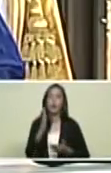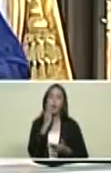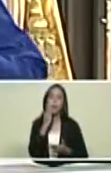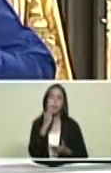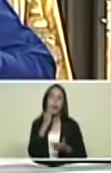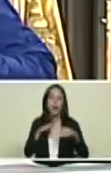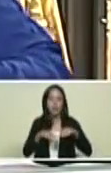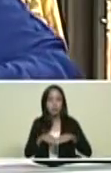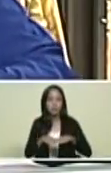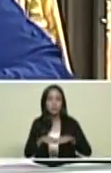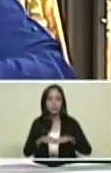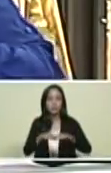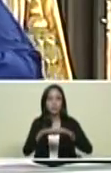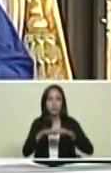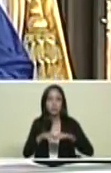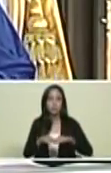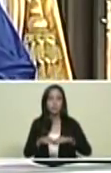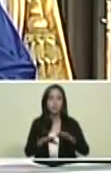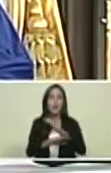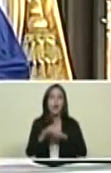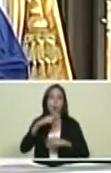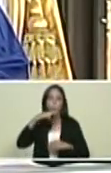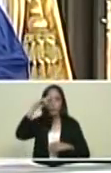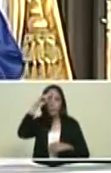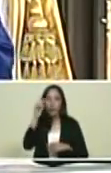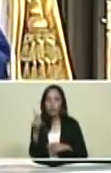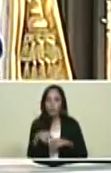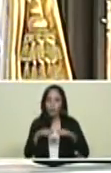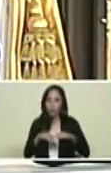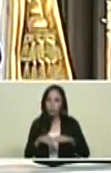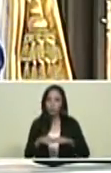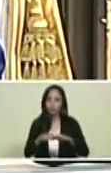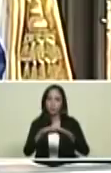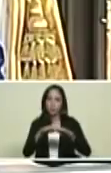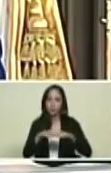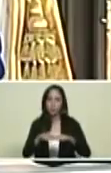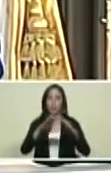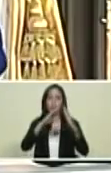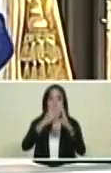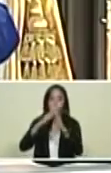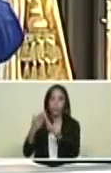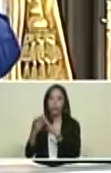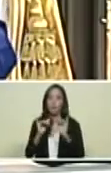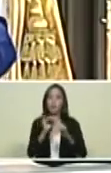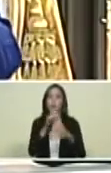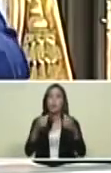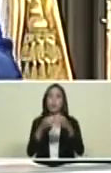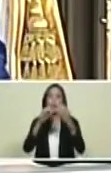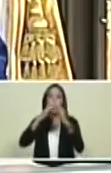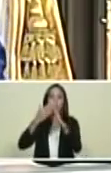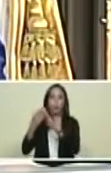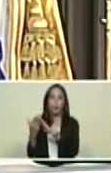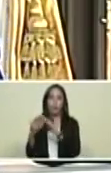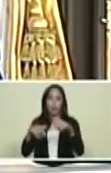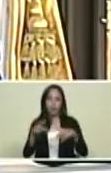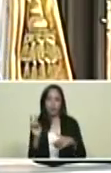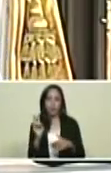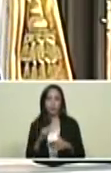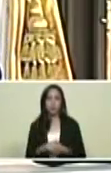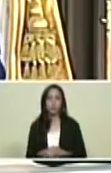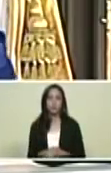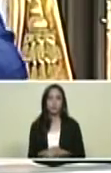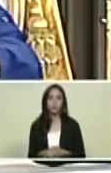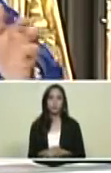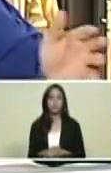costureras, a los padres costureros de las comunas, del movimiento de comuneros de Venezuela, a